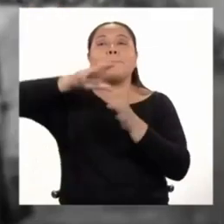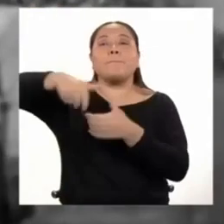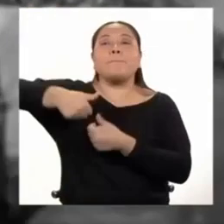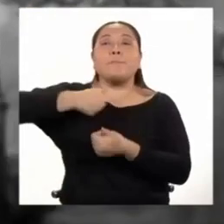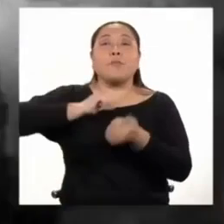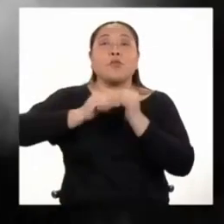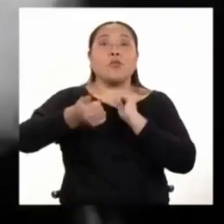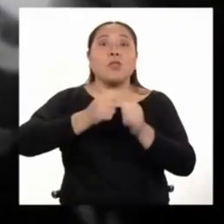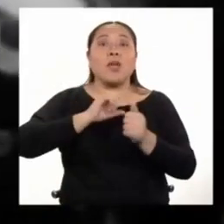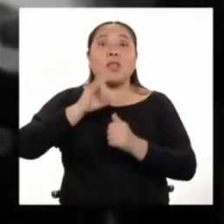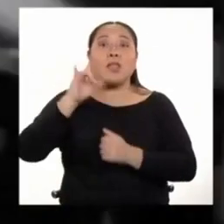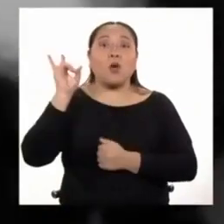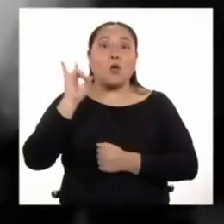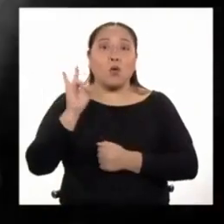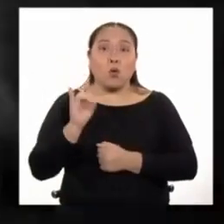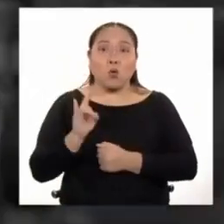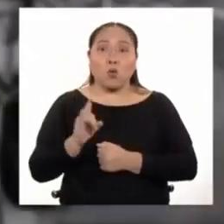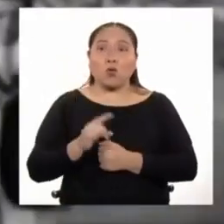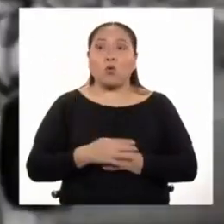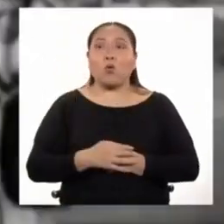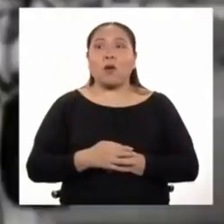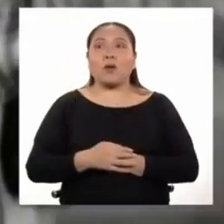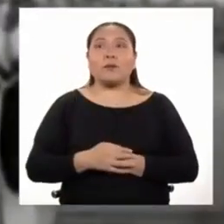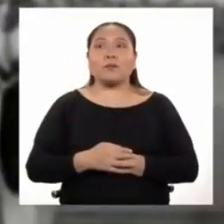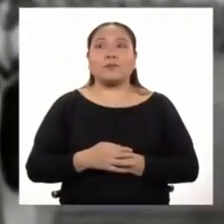de Uruguay.